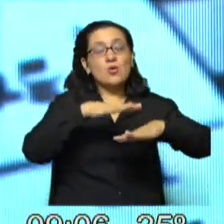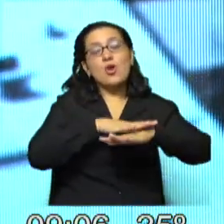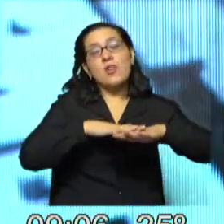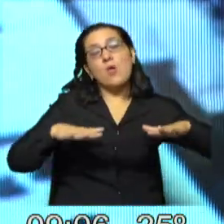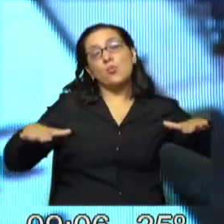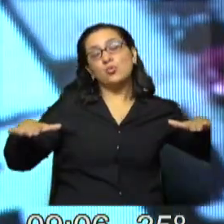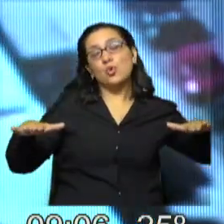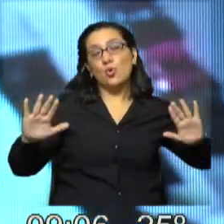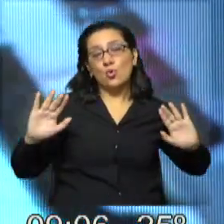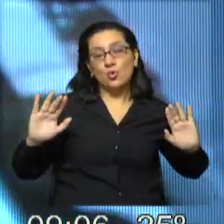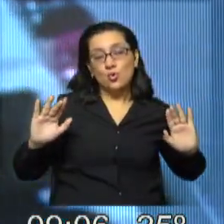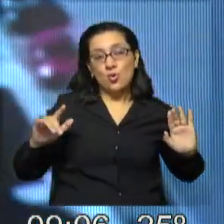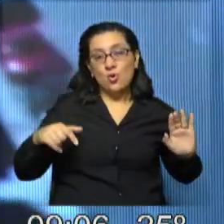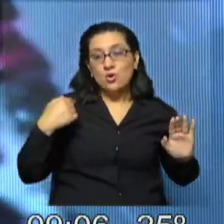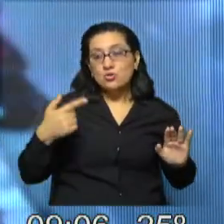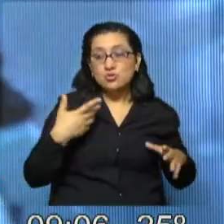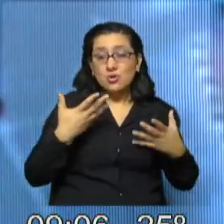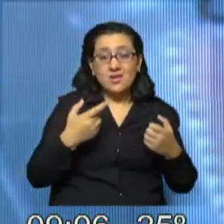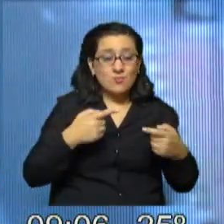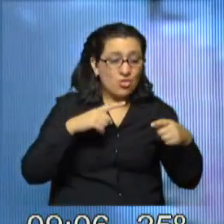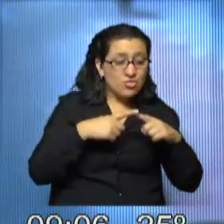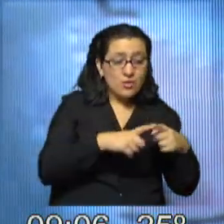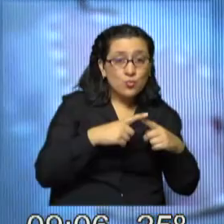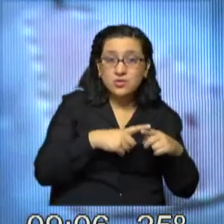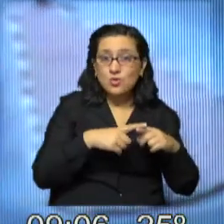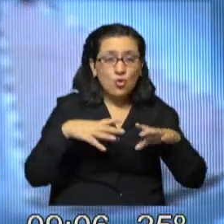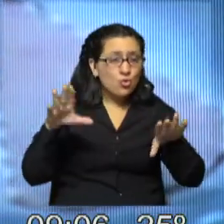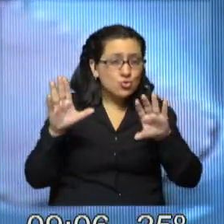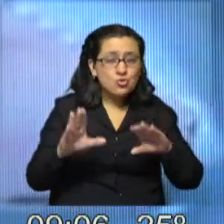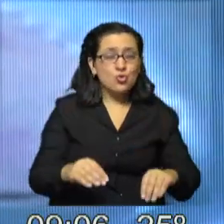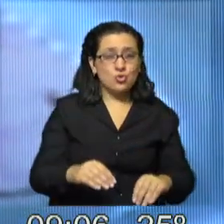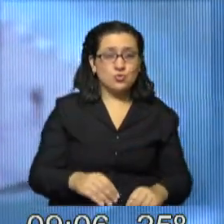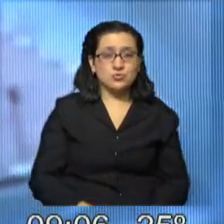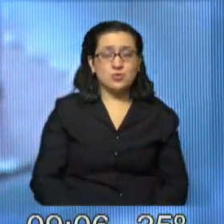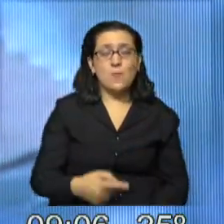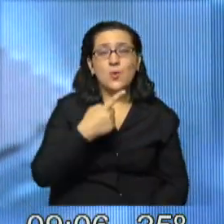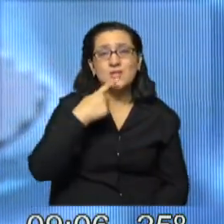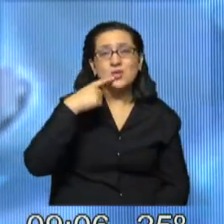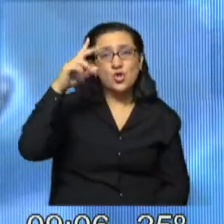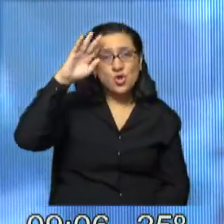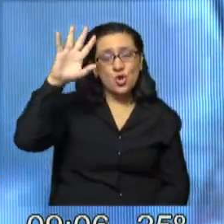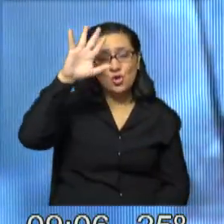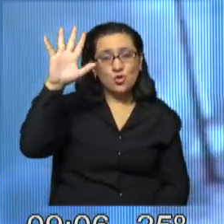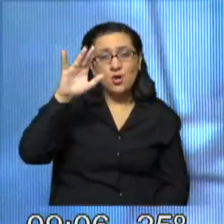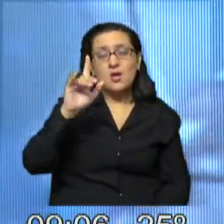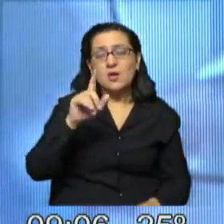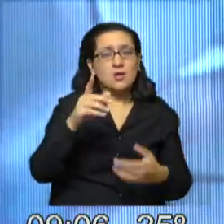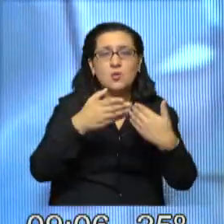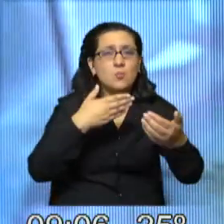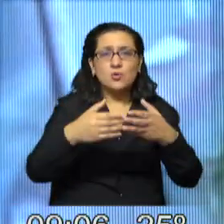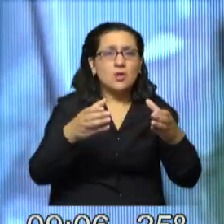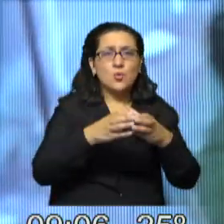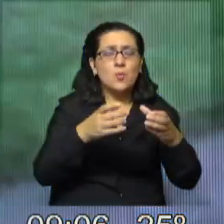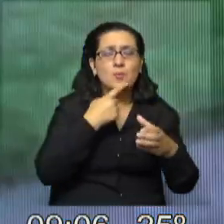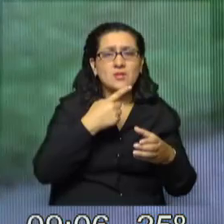queremos discutir esto que queremos discutir con toda la sociedad y con ellos también, uh-huh, la dimensión político-ideológica, que no implica un partido político,